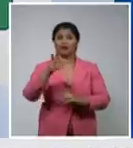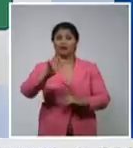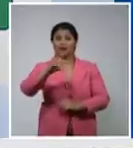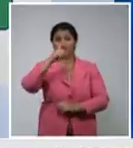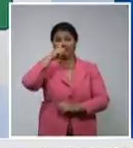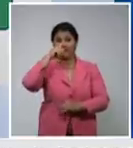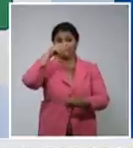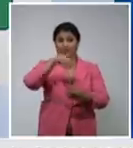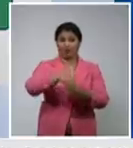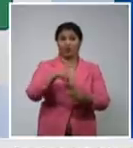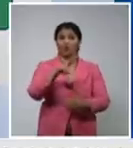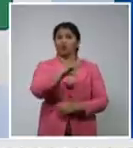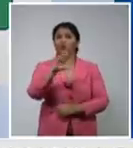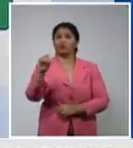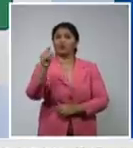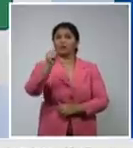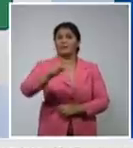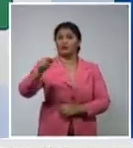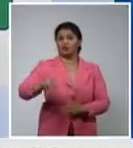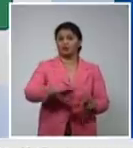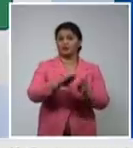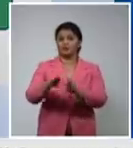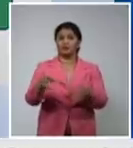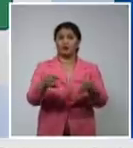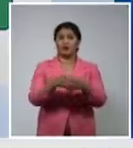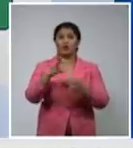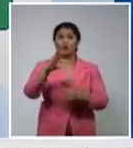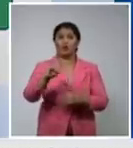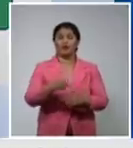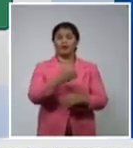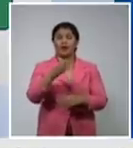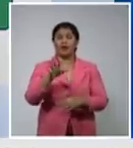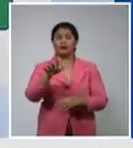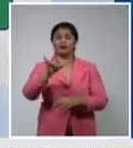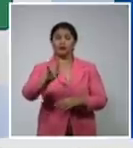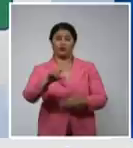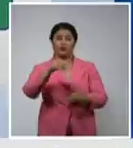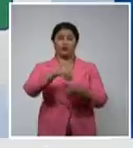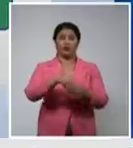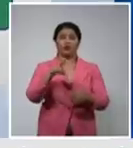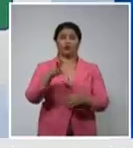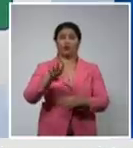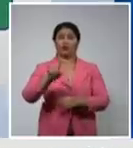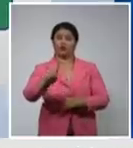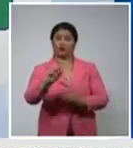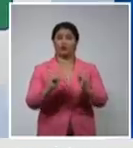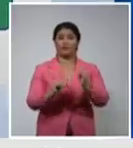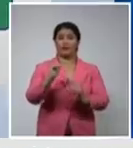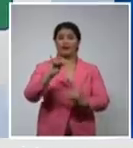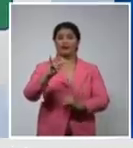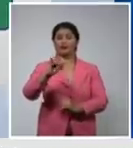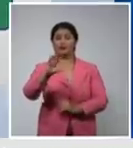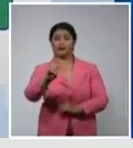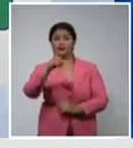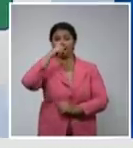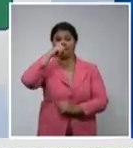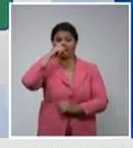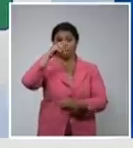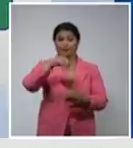ayer, de 40 a 59, 241 y de más de 60 años,